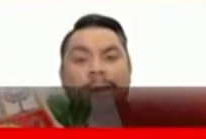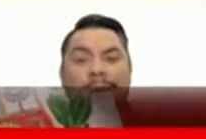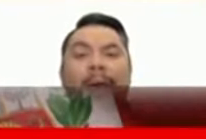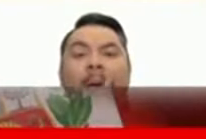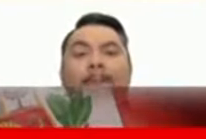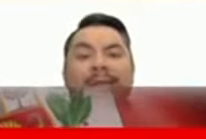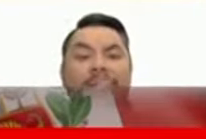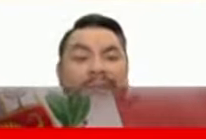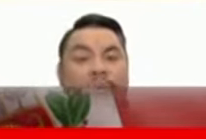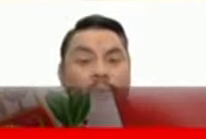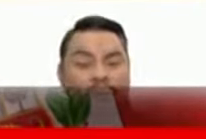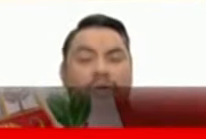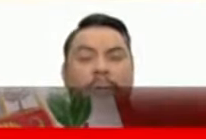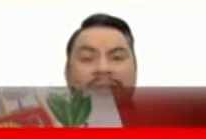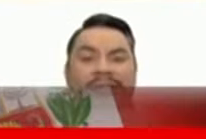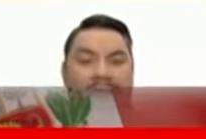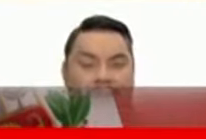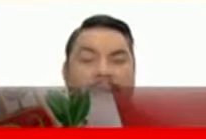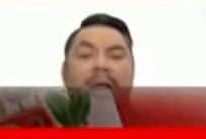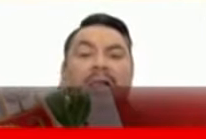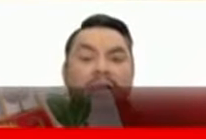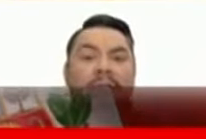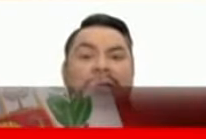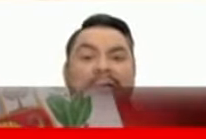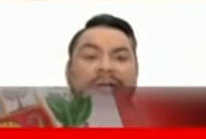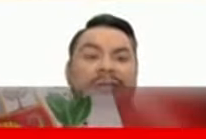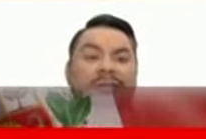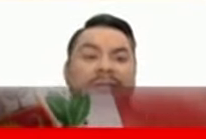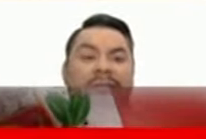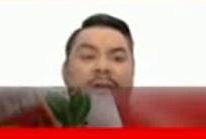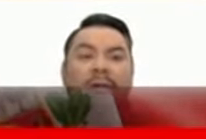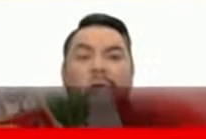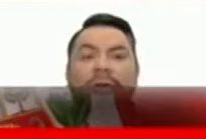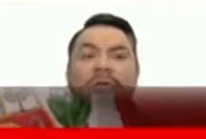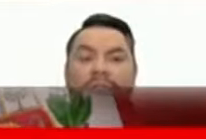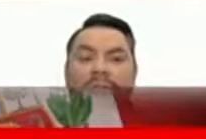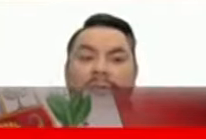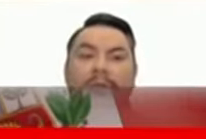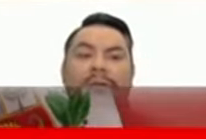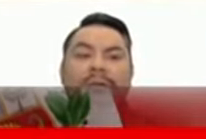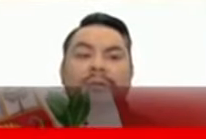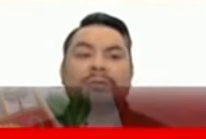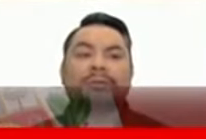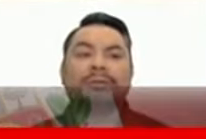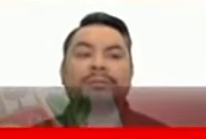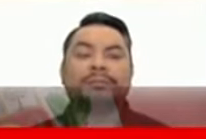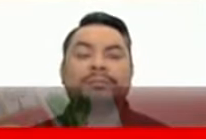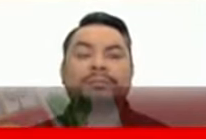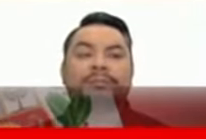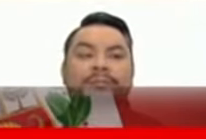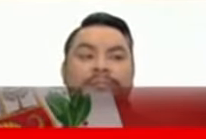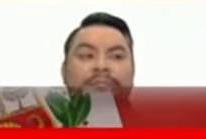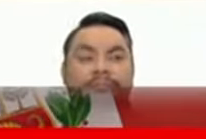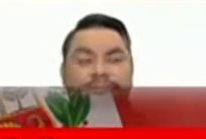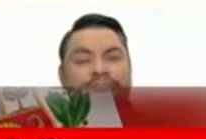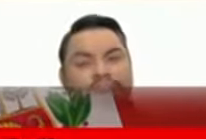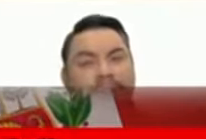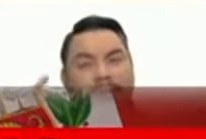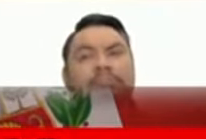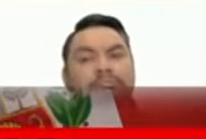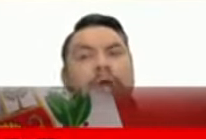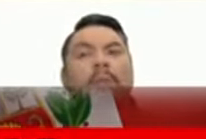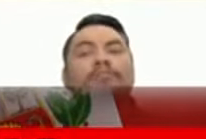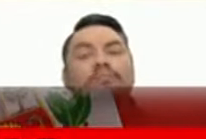191-2024 PCM, Lima, 3 de septiembre del 2024. Vista la propuesta del